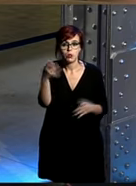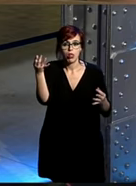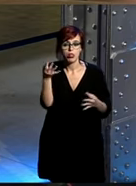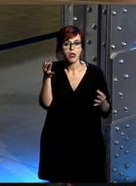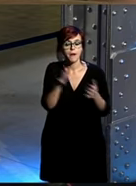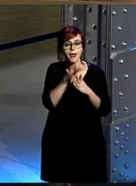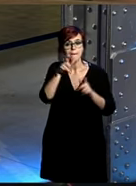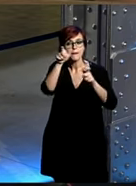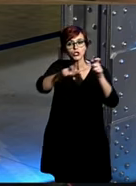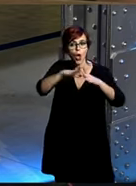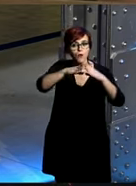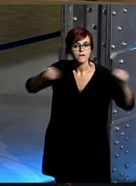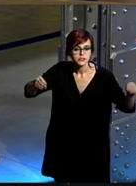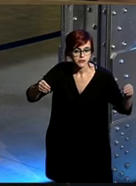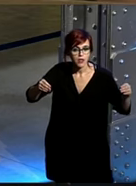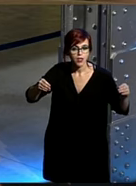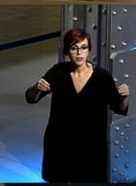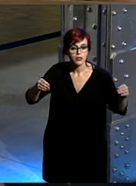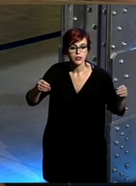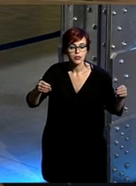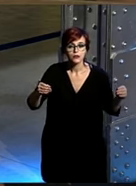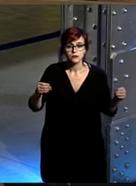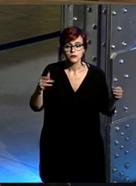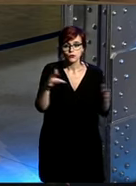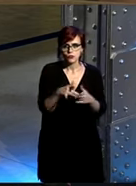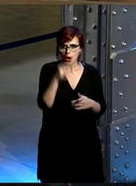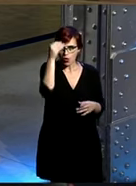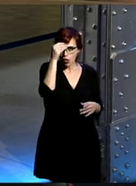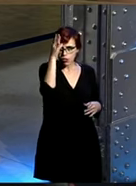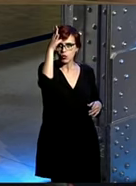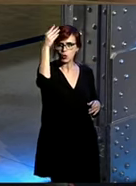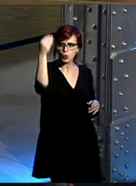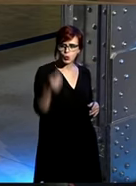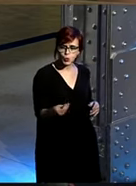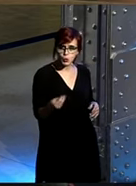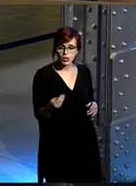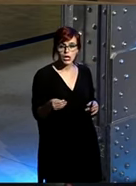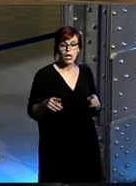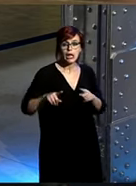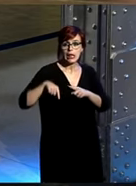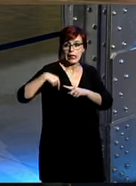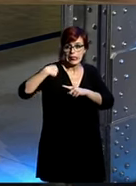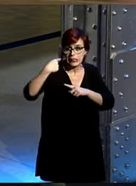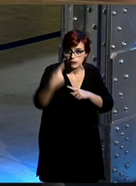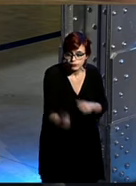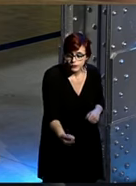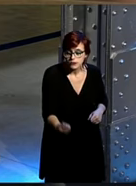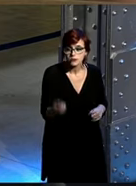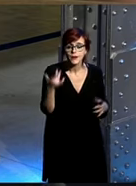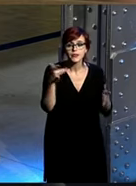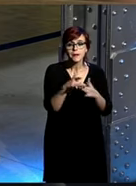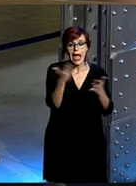a estudiantes universitarios que tienen muchísimos conocimientos y a la vez te tienes que enfrentar